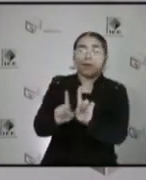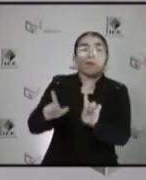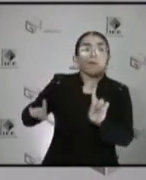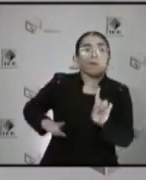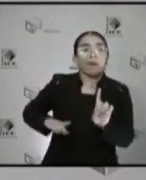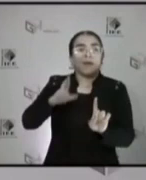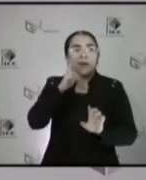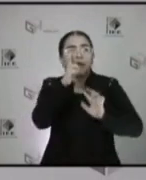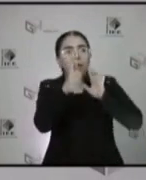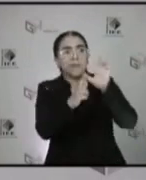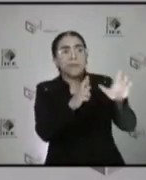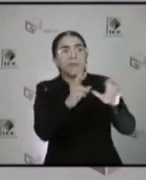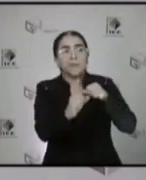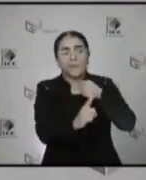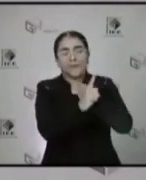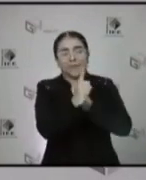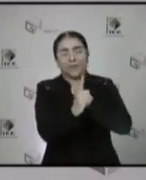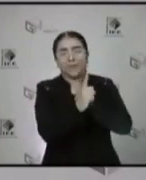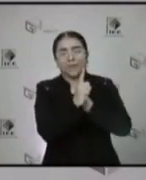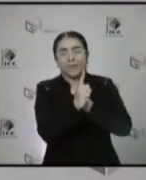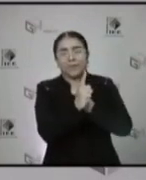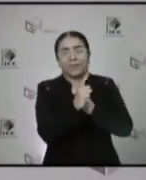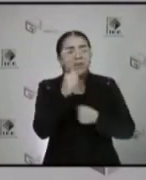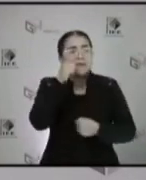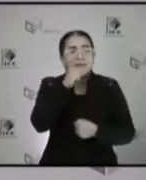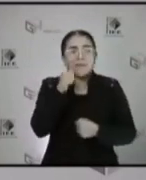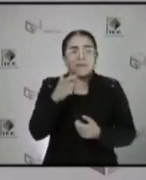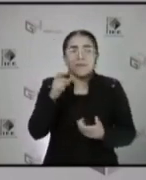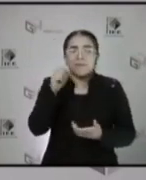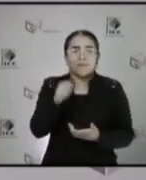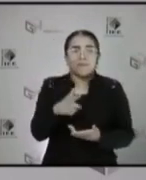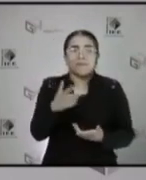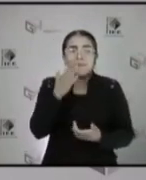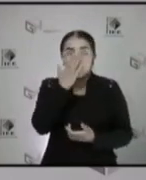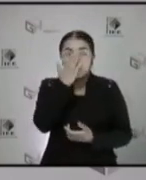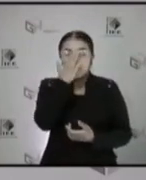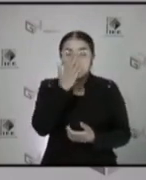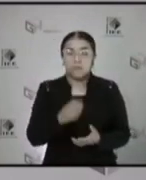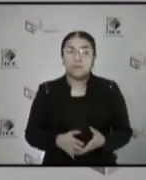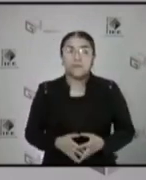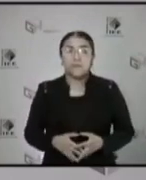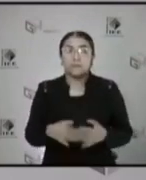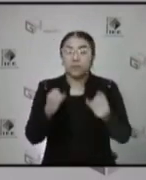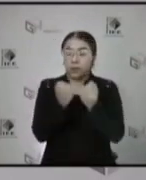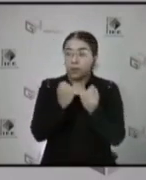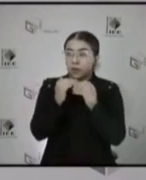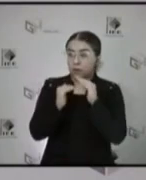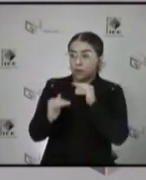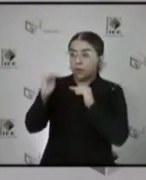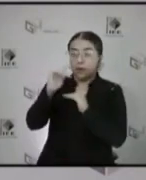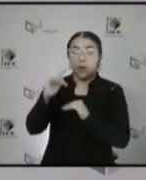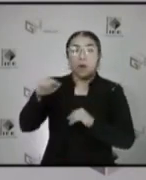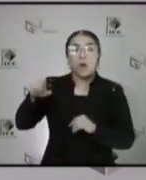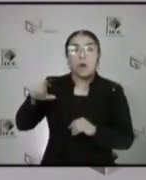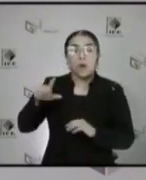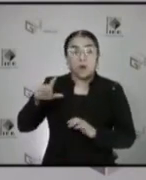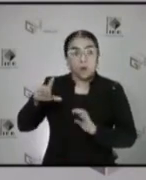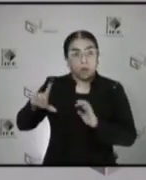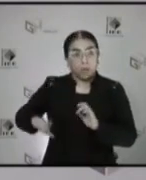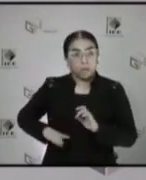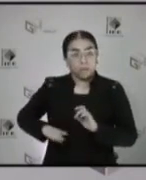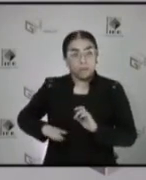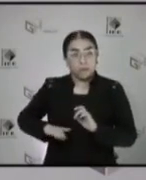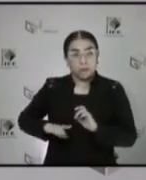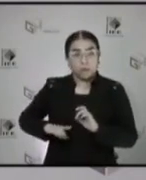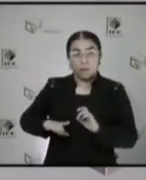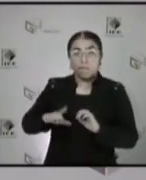los problemas, como lo hemos hecho siempre. Voy a proponer también al Poder Judicial hacer una reforma profunda, de